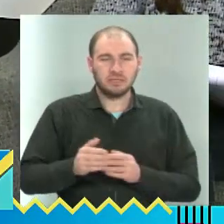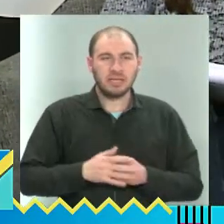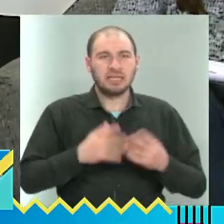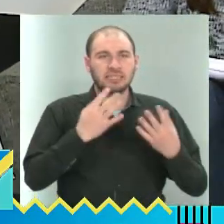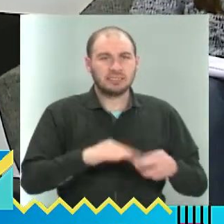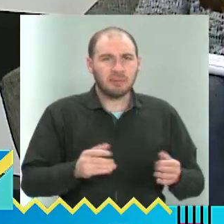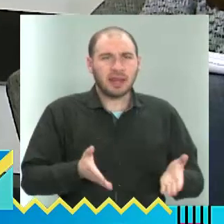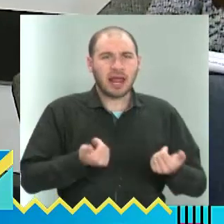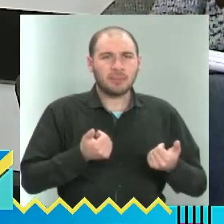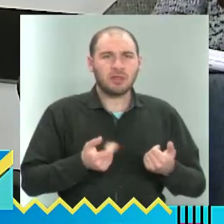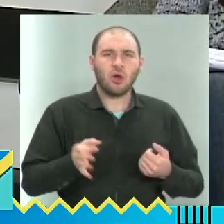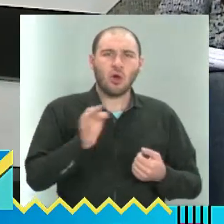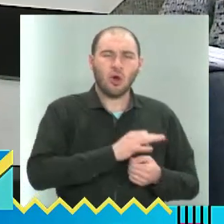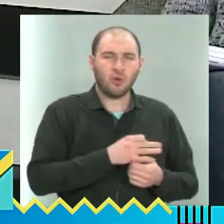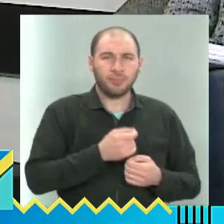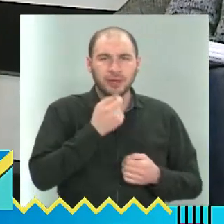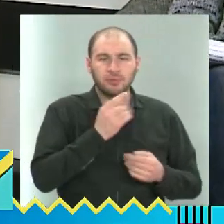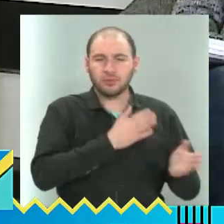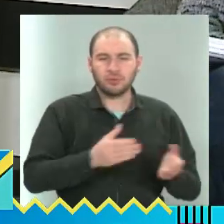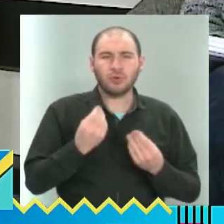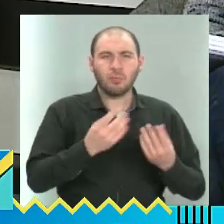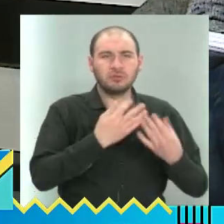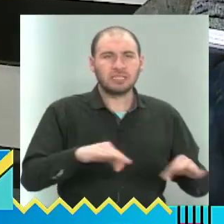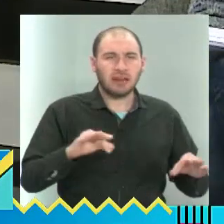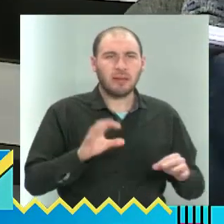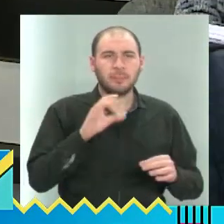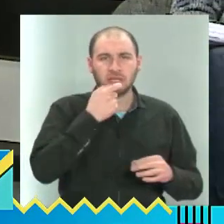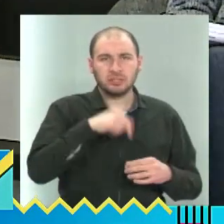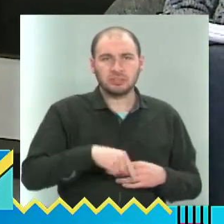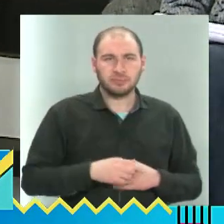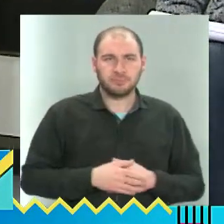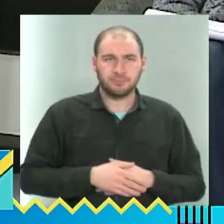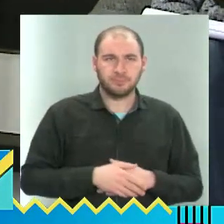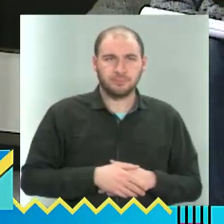es inmediato o cómo se realiza en la provincia?